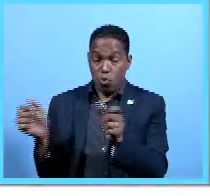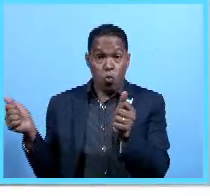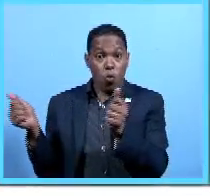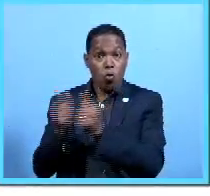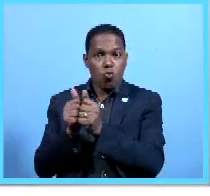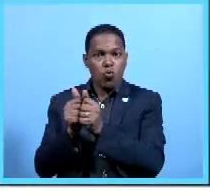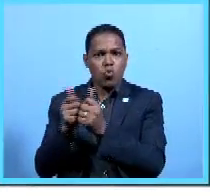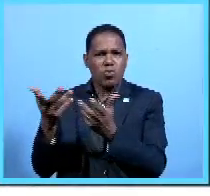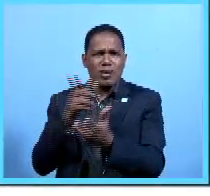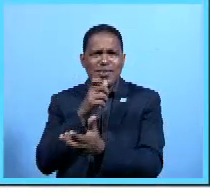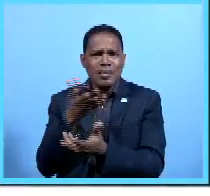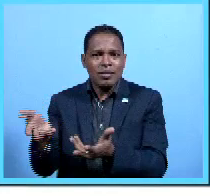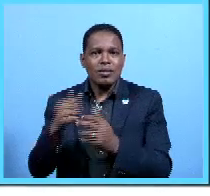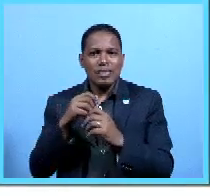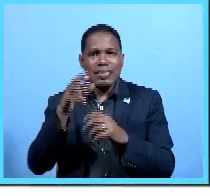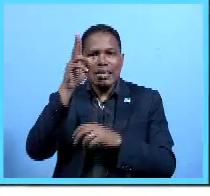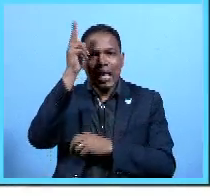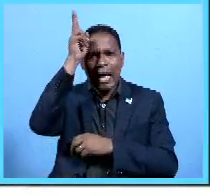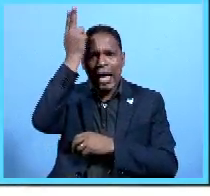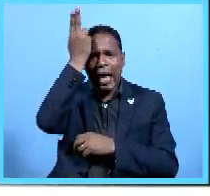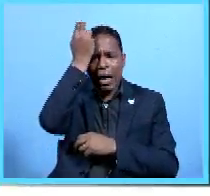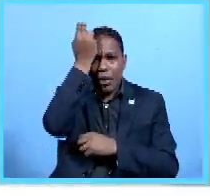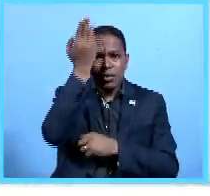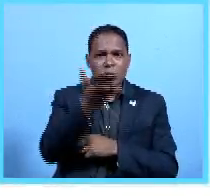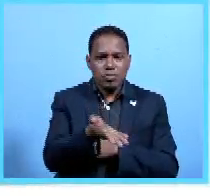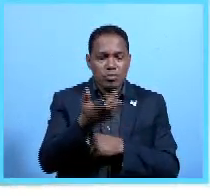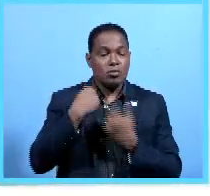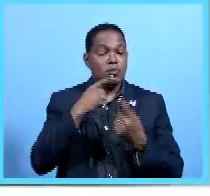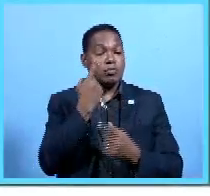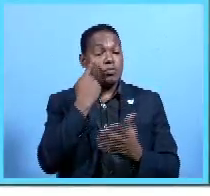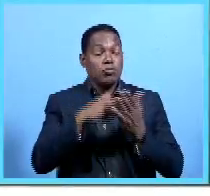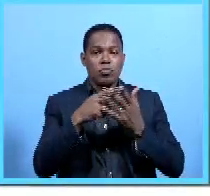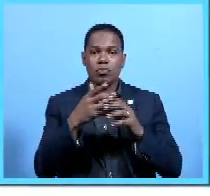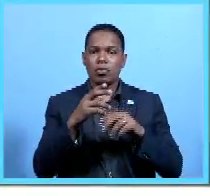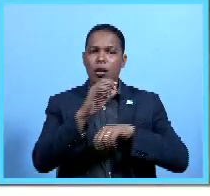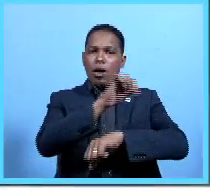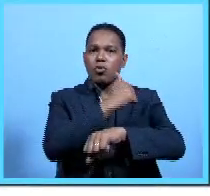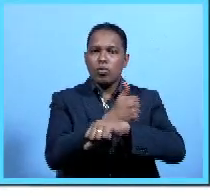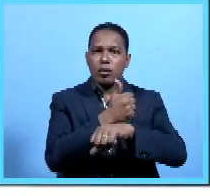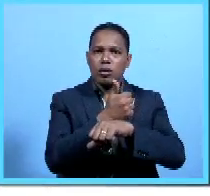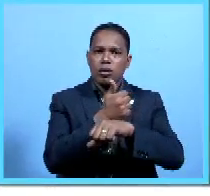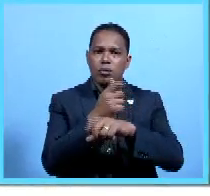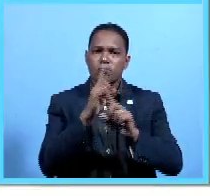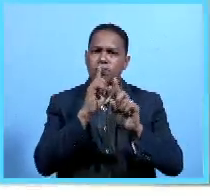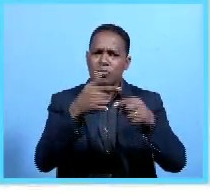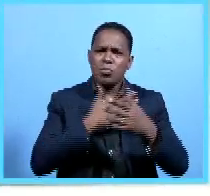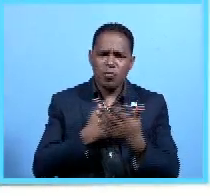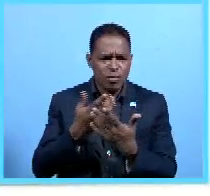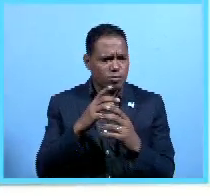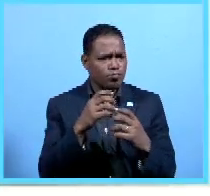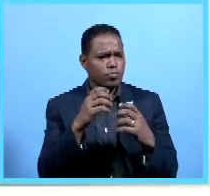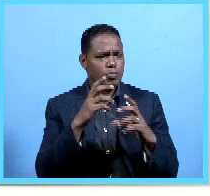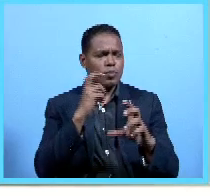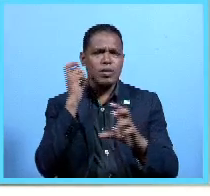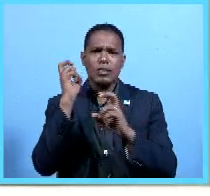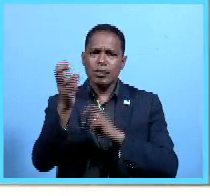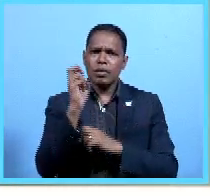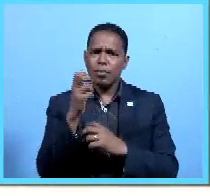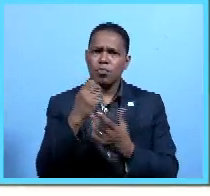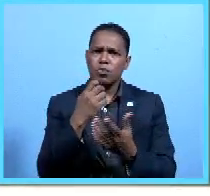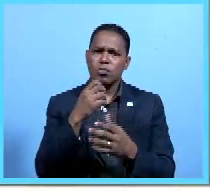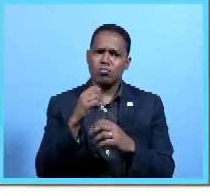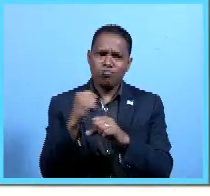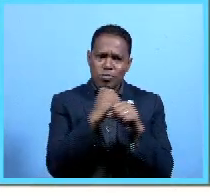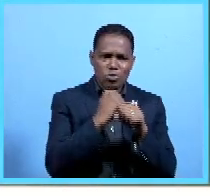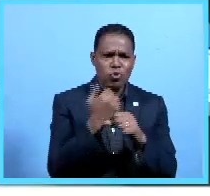indignado por la situación y pidiendo el auxilio de las autoridades para que les garantice un transporte seguro a estos